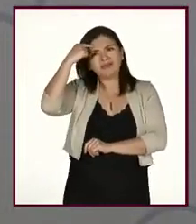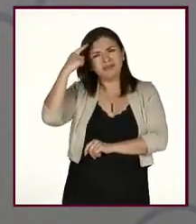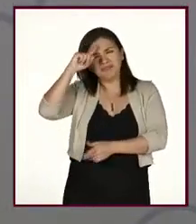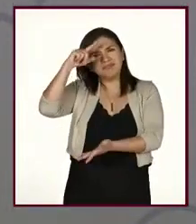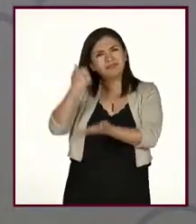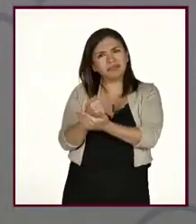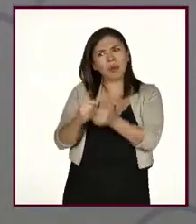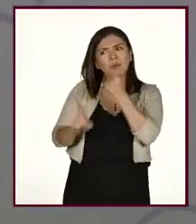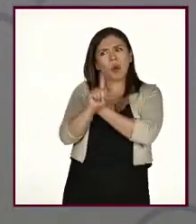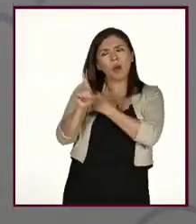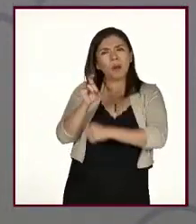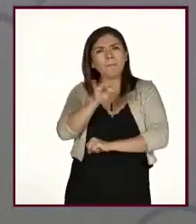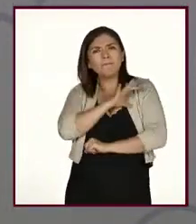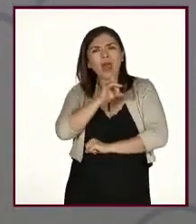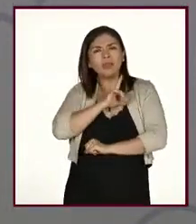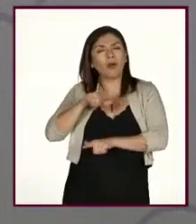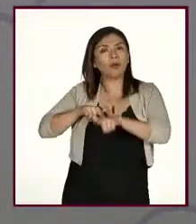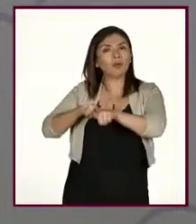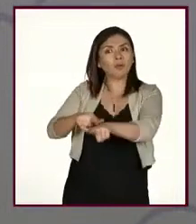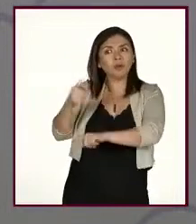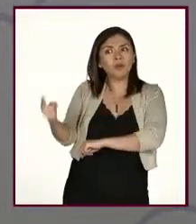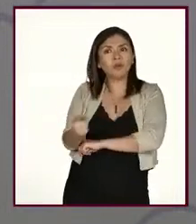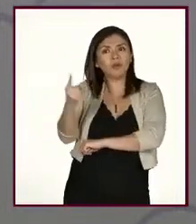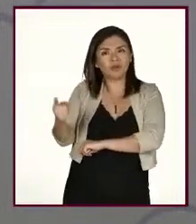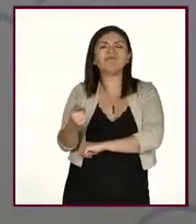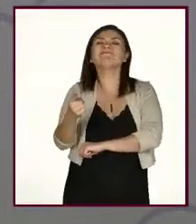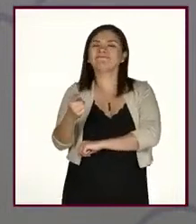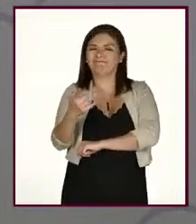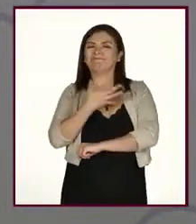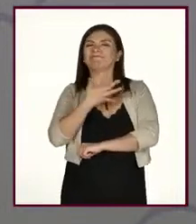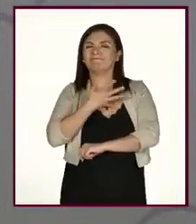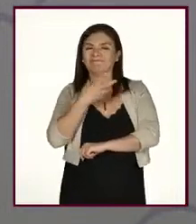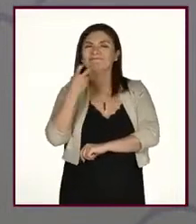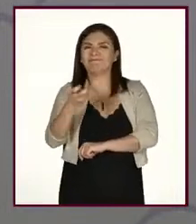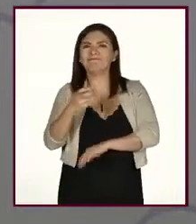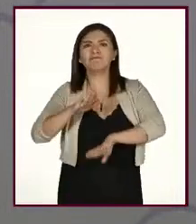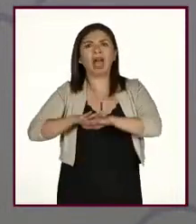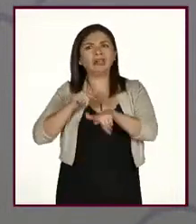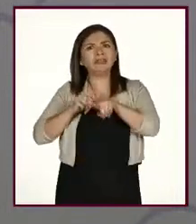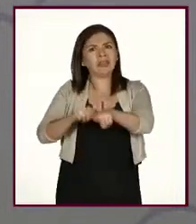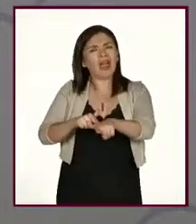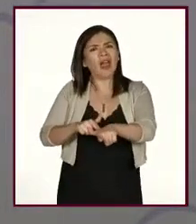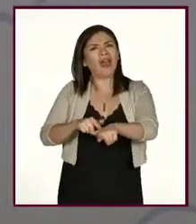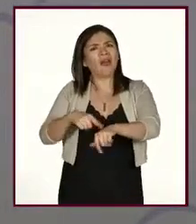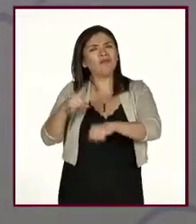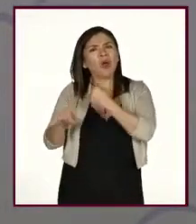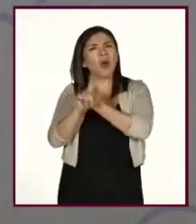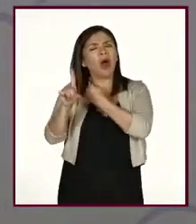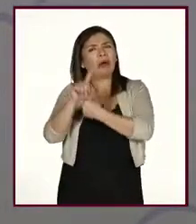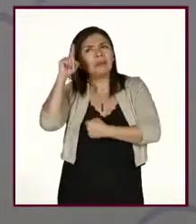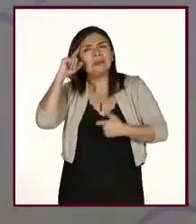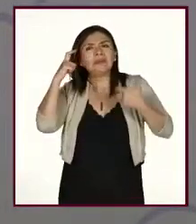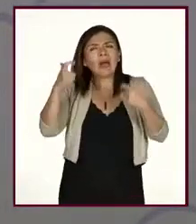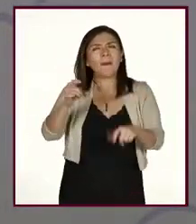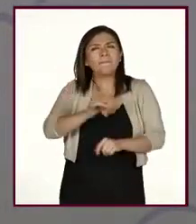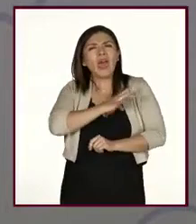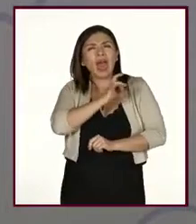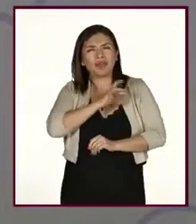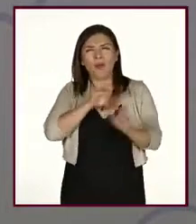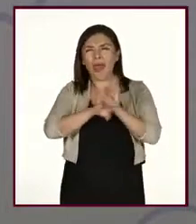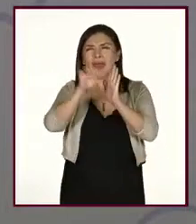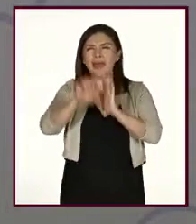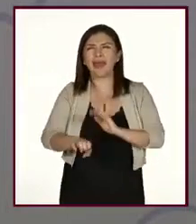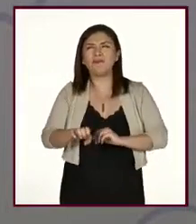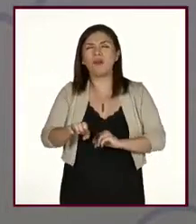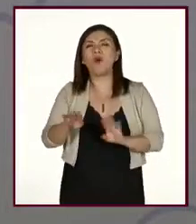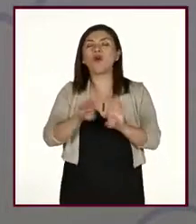cuando esta ansiedad está permanente todo el tiempo, sí, está ahí constante y yo comentaba como este chip, como